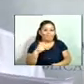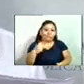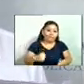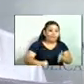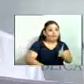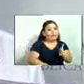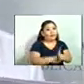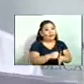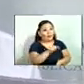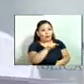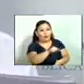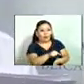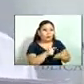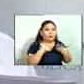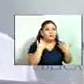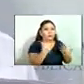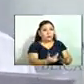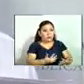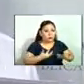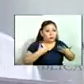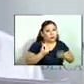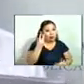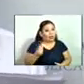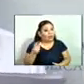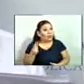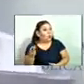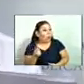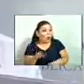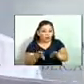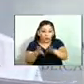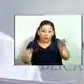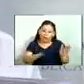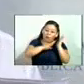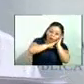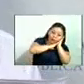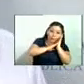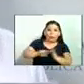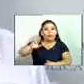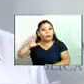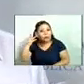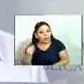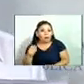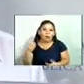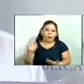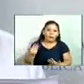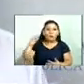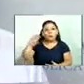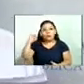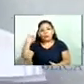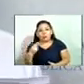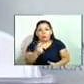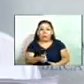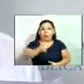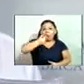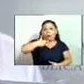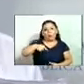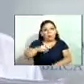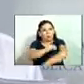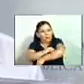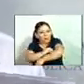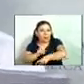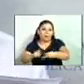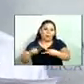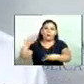lamentablemente tiene que esperar tres, cuatro días por una cama o regresarse a casa solo con la ratadina y acetaminofén.